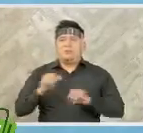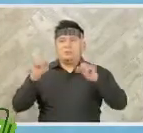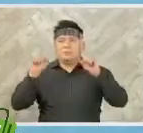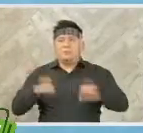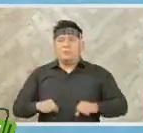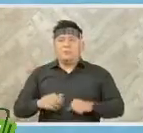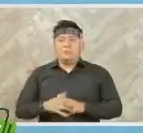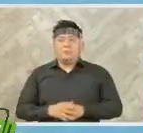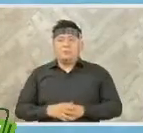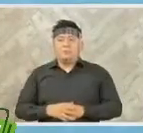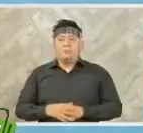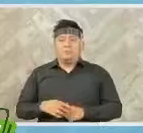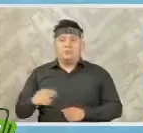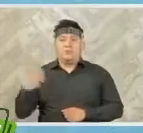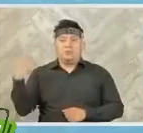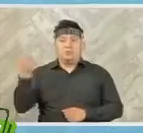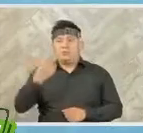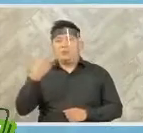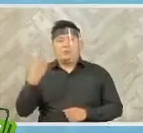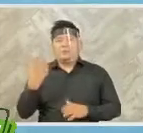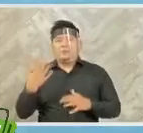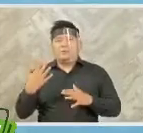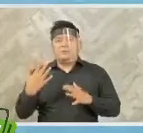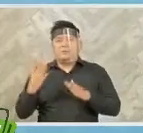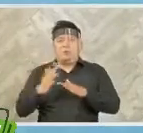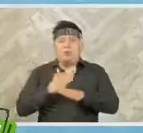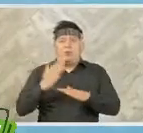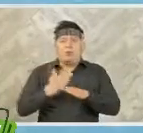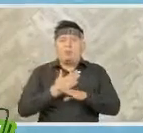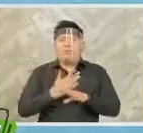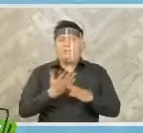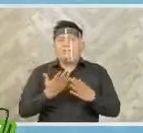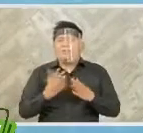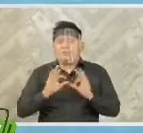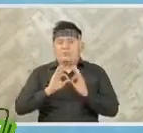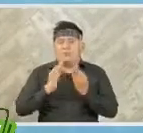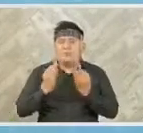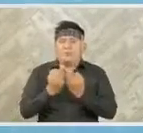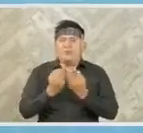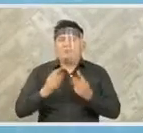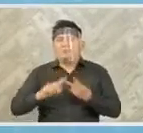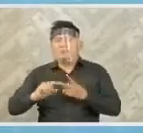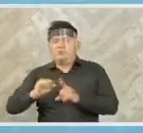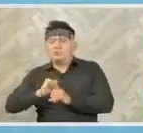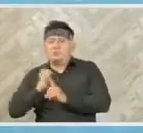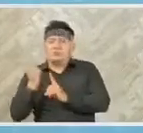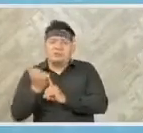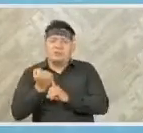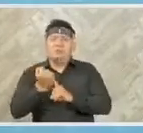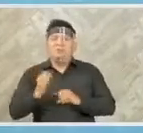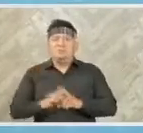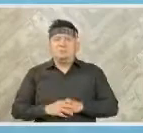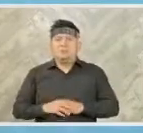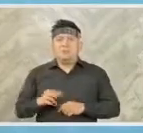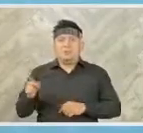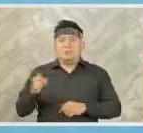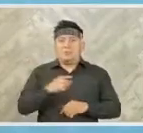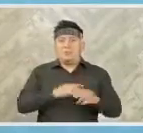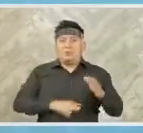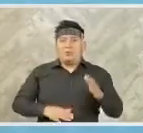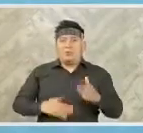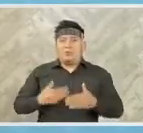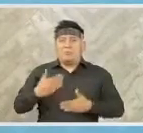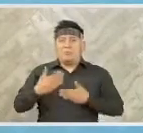que muchos de los conflictos familiares o sociales no trasciendan